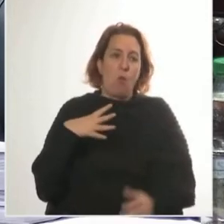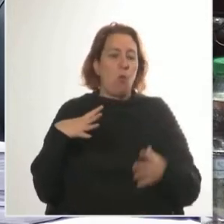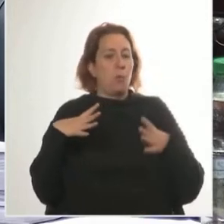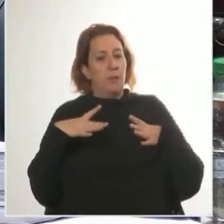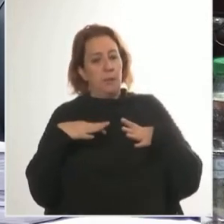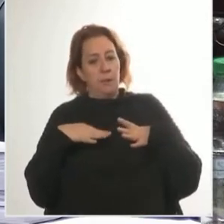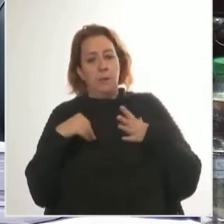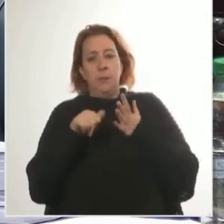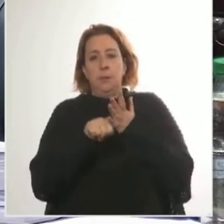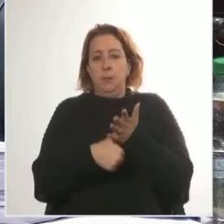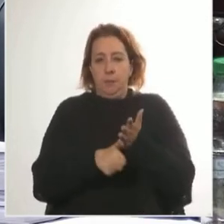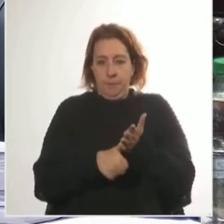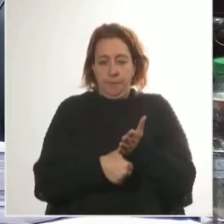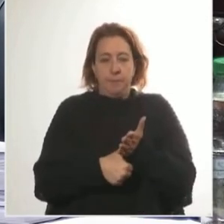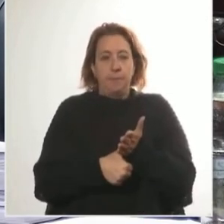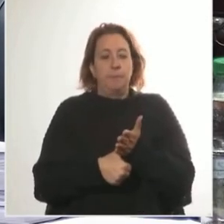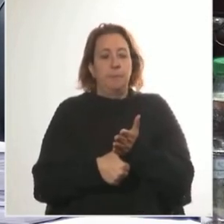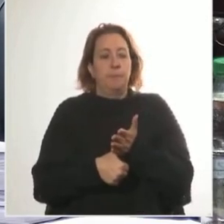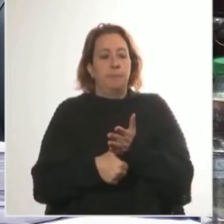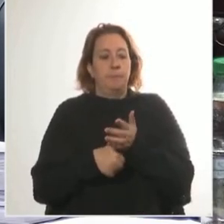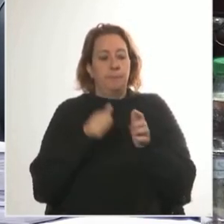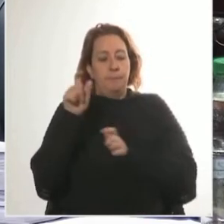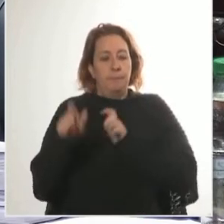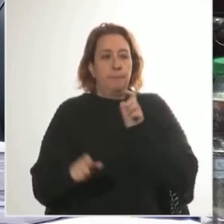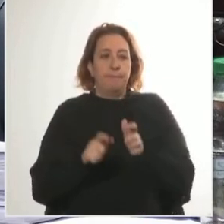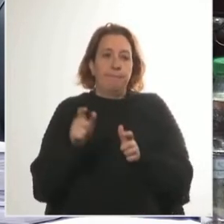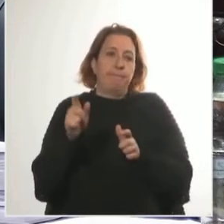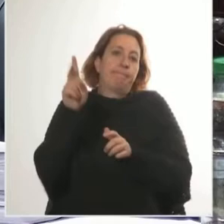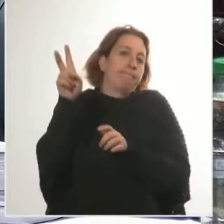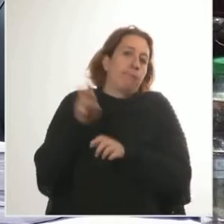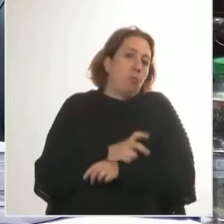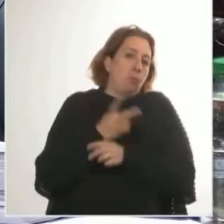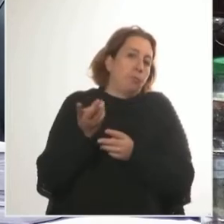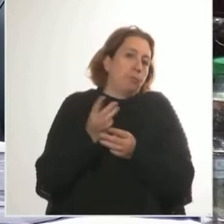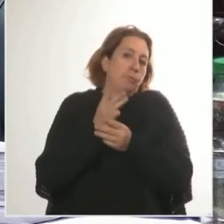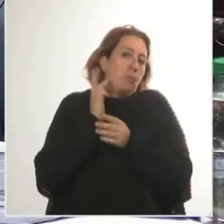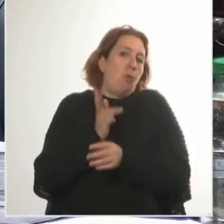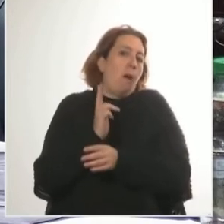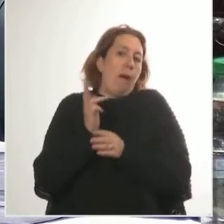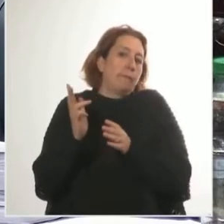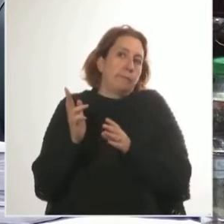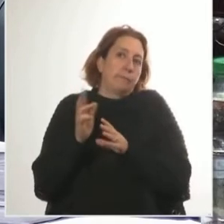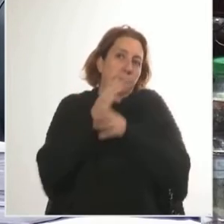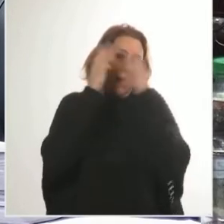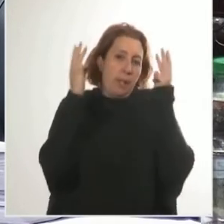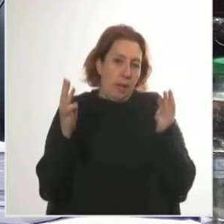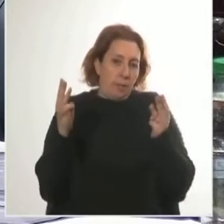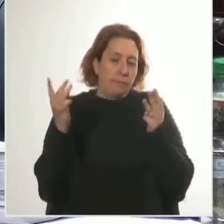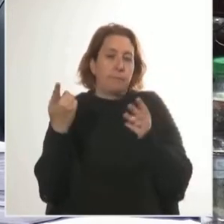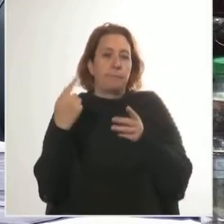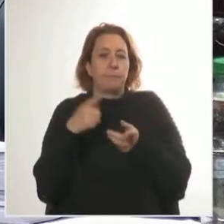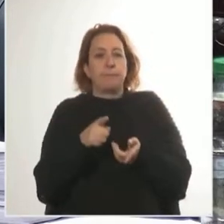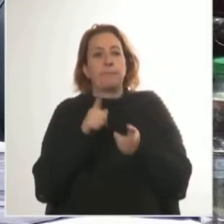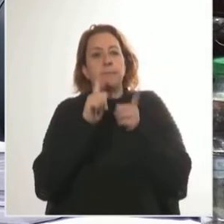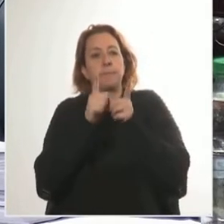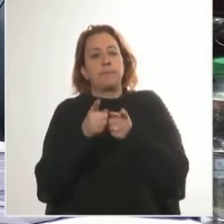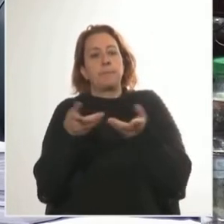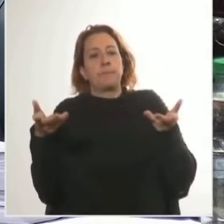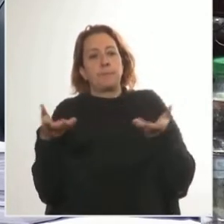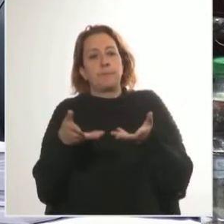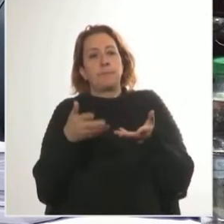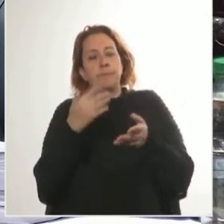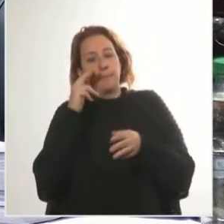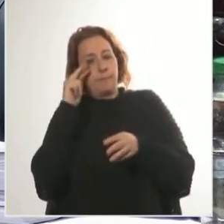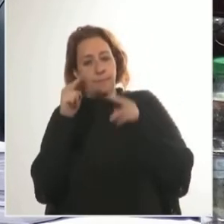y pensionistas, de los ingresos de los hogares en general, que se traduce además en niveles